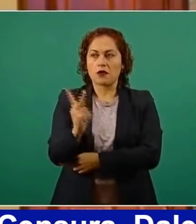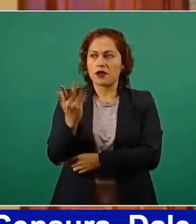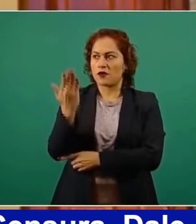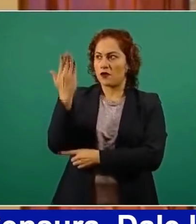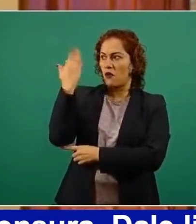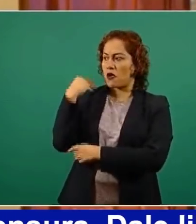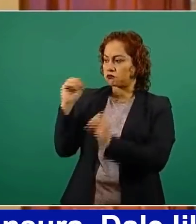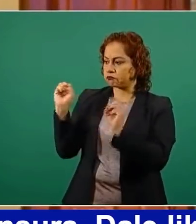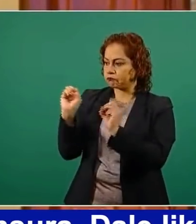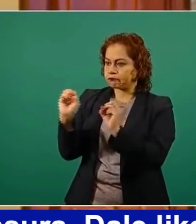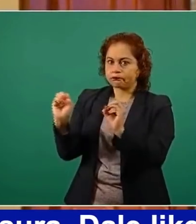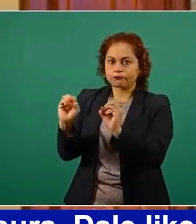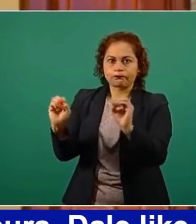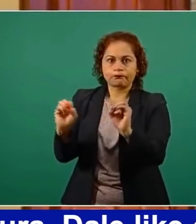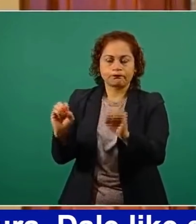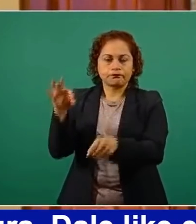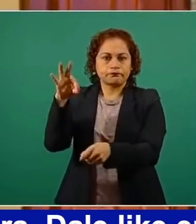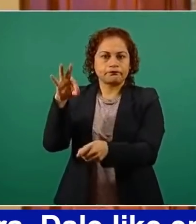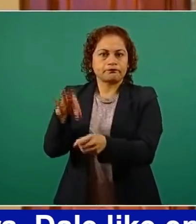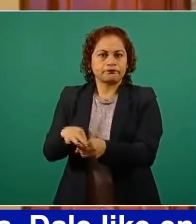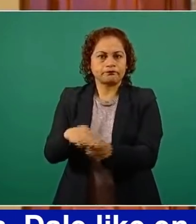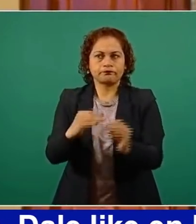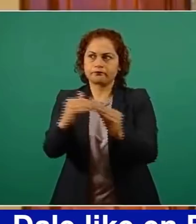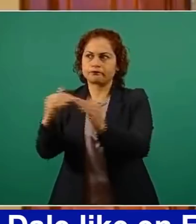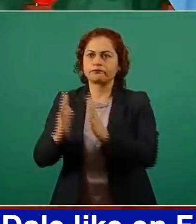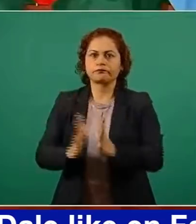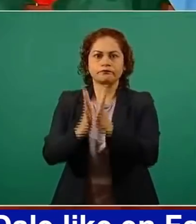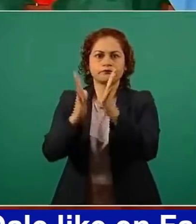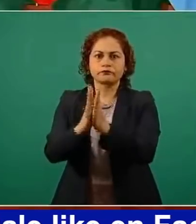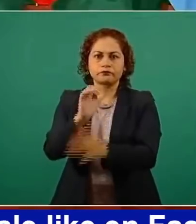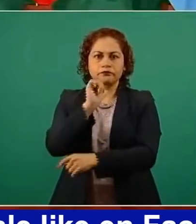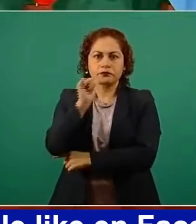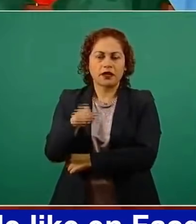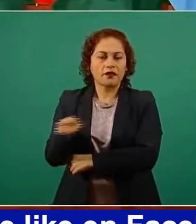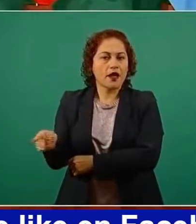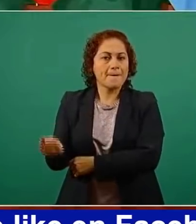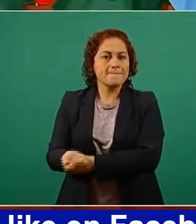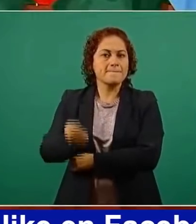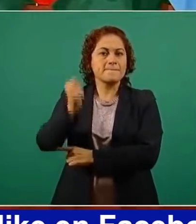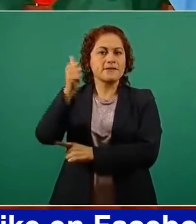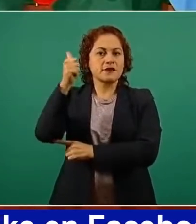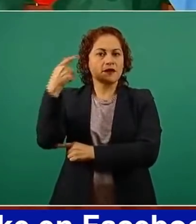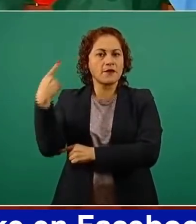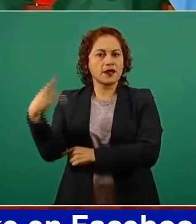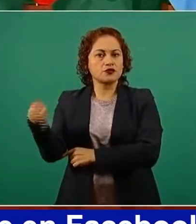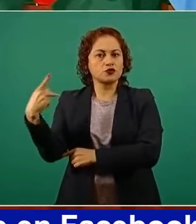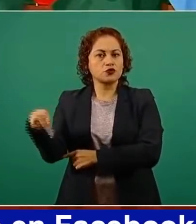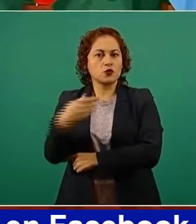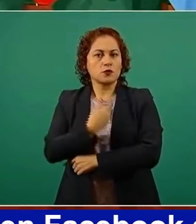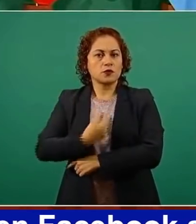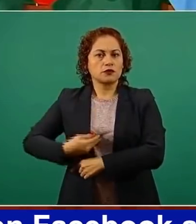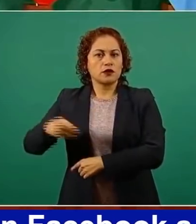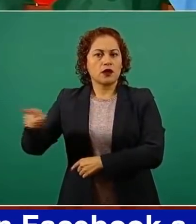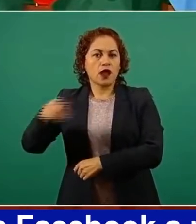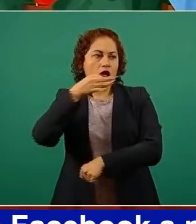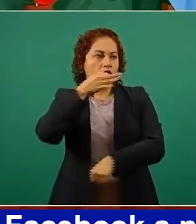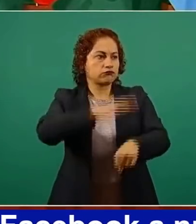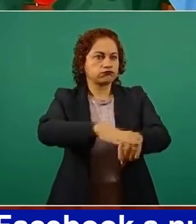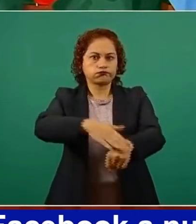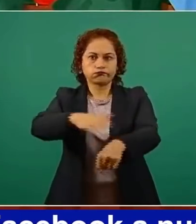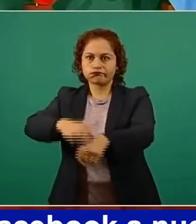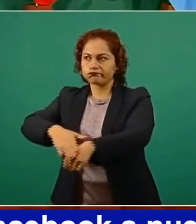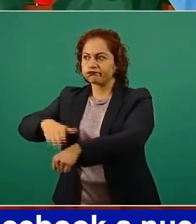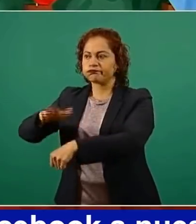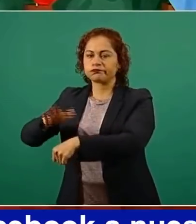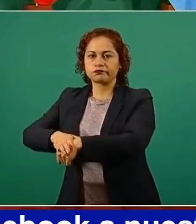otros momentos de nuestra historia. Es decir, quedó manifiesto, y esa es una de las lecciones de Madero,